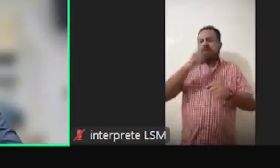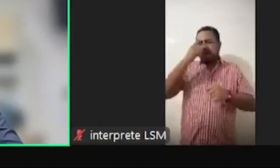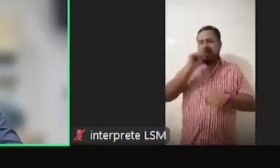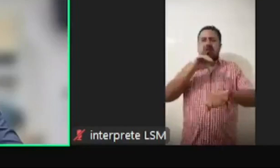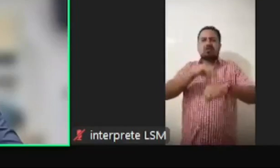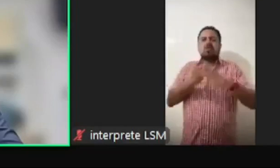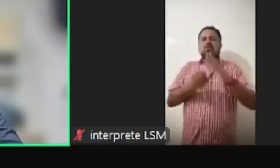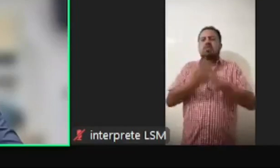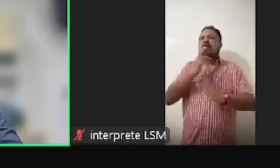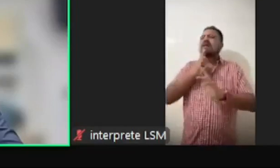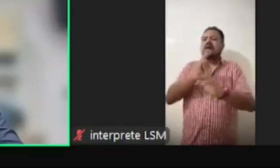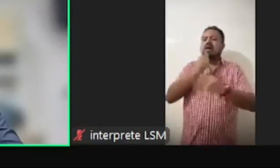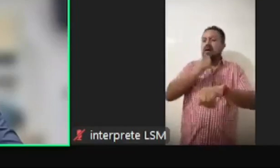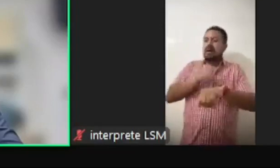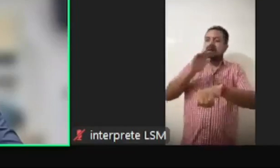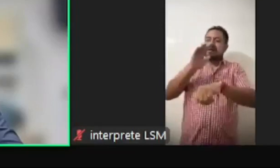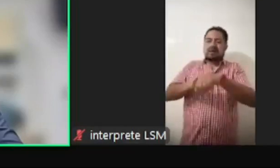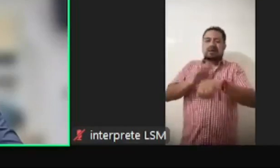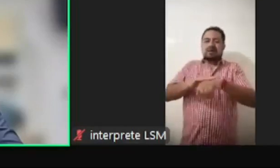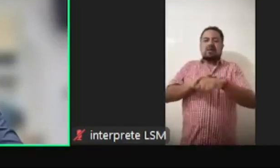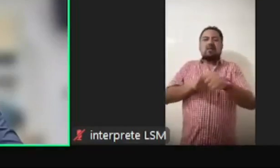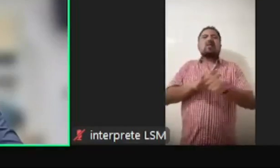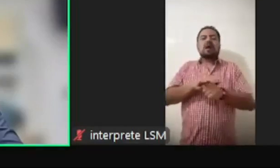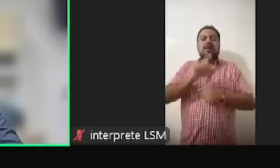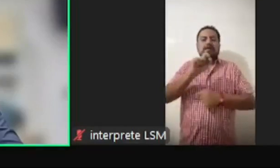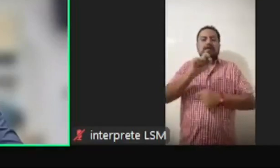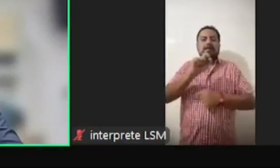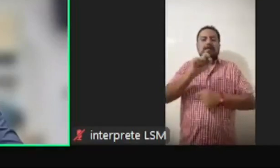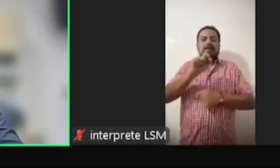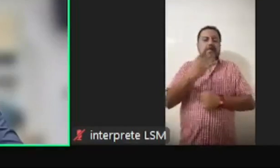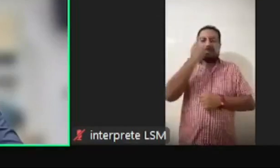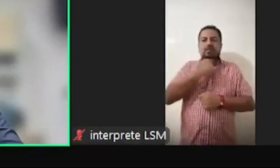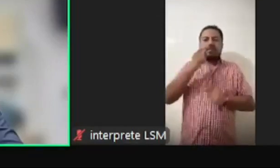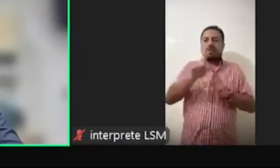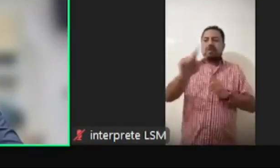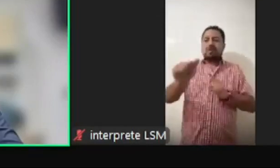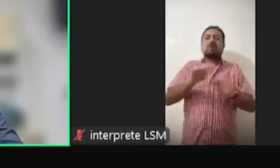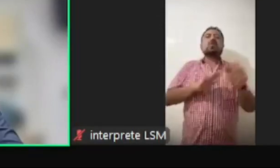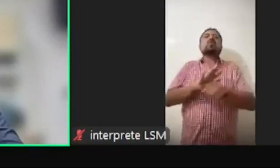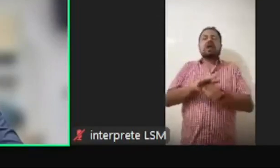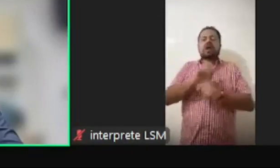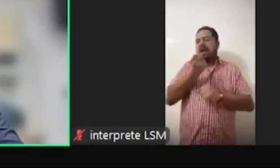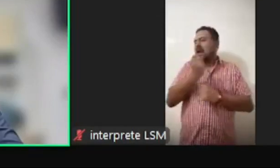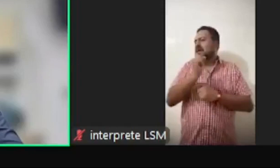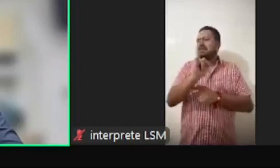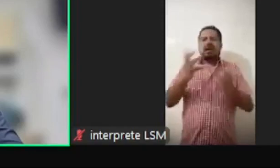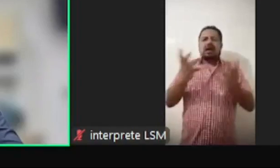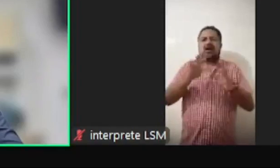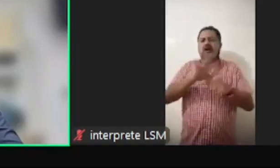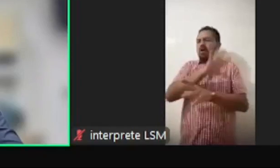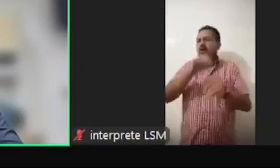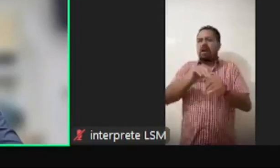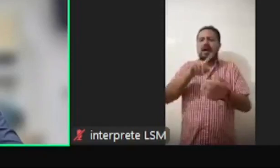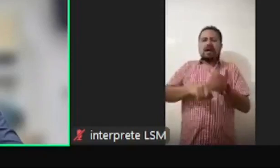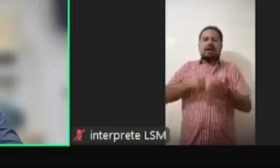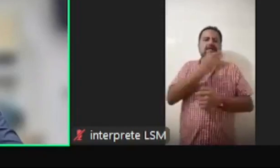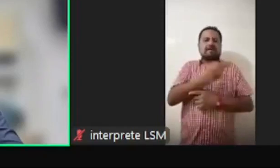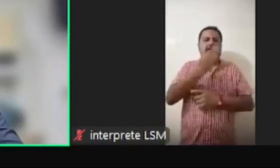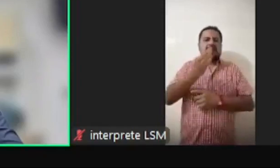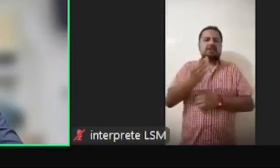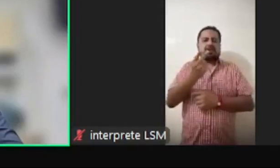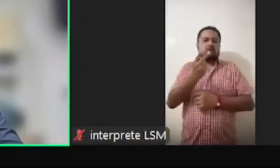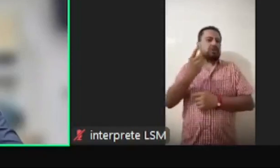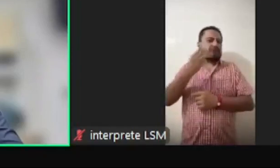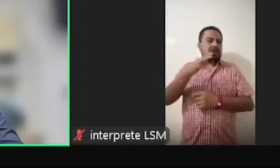informar de su cumplimiento en las 24 horas siguientes, lo cual así se hizo toda vez que con fecha 2 de mayo de 2024 la